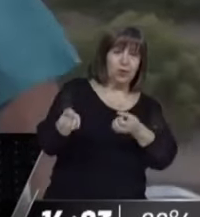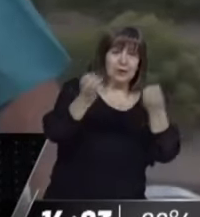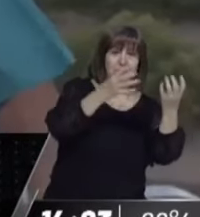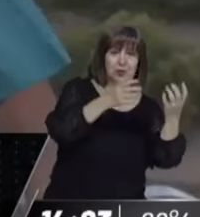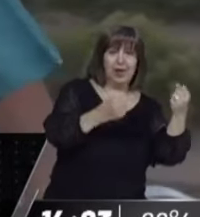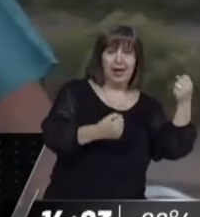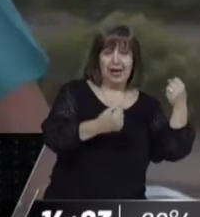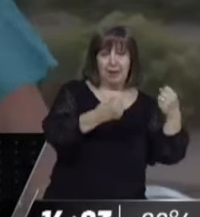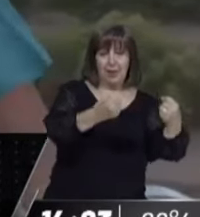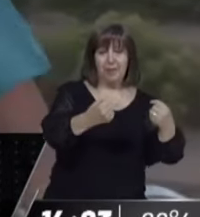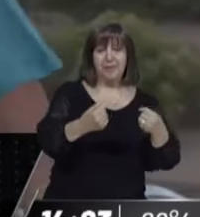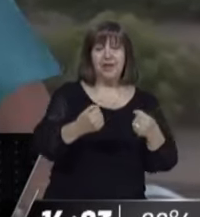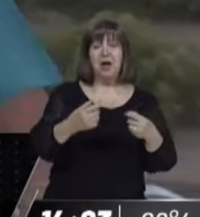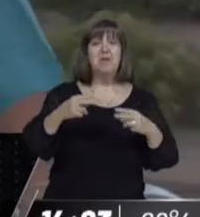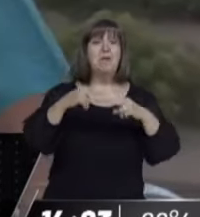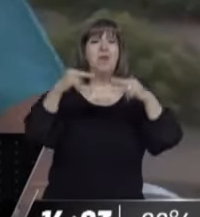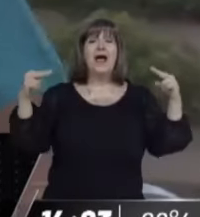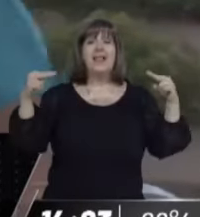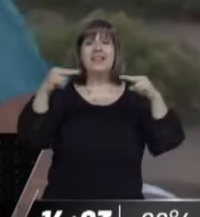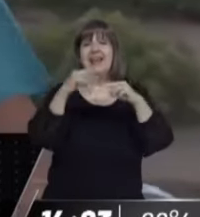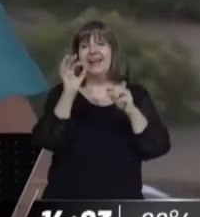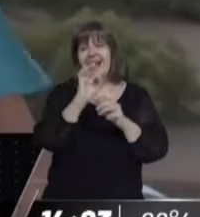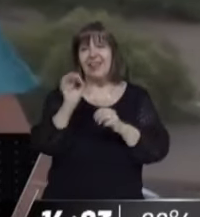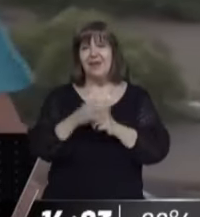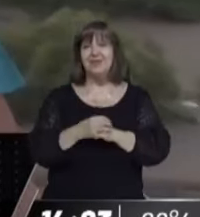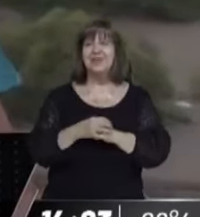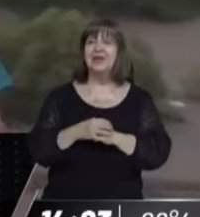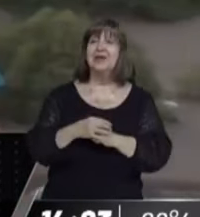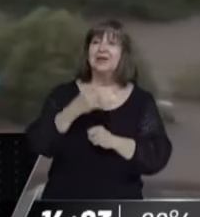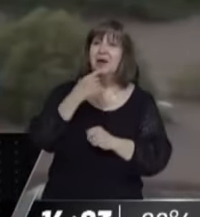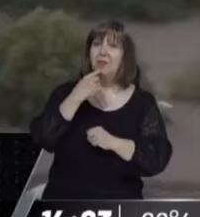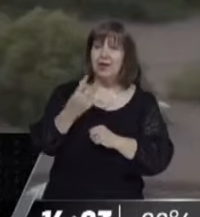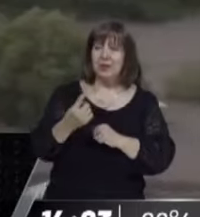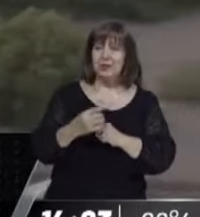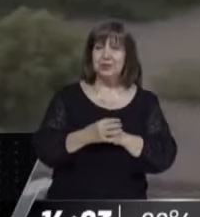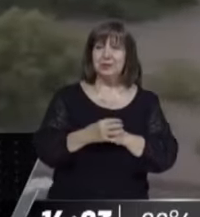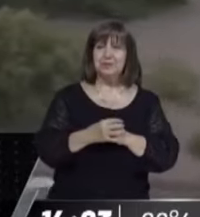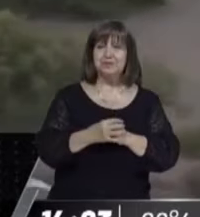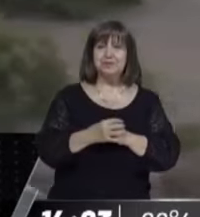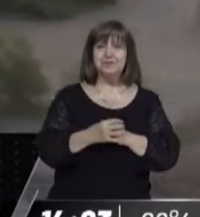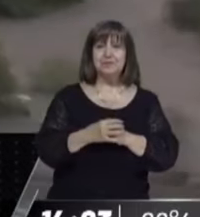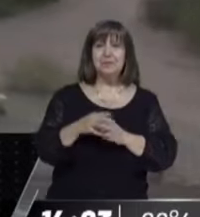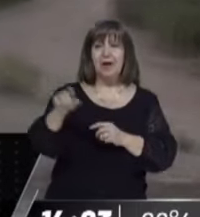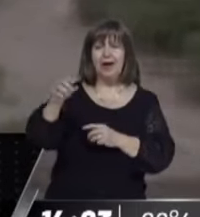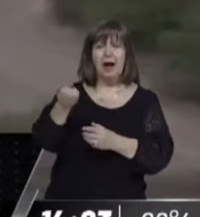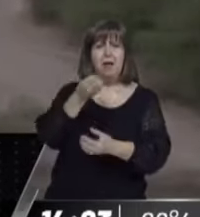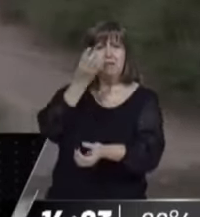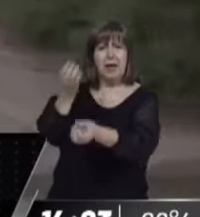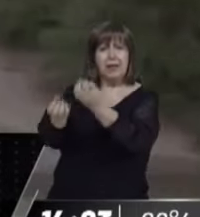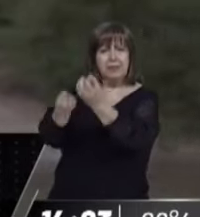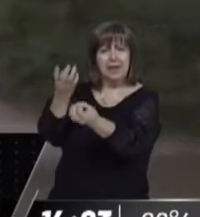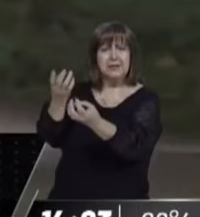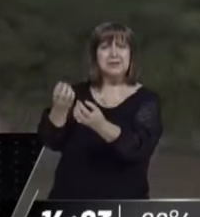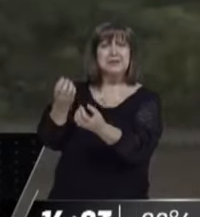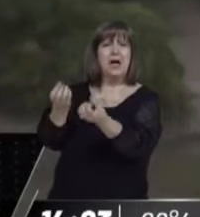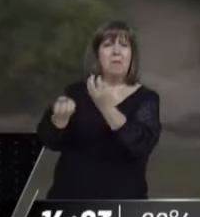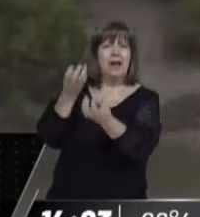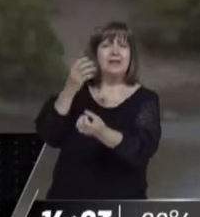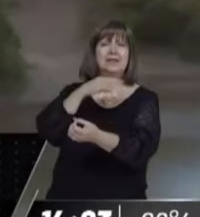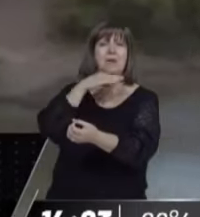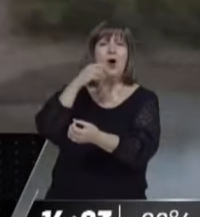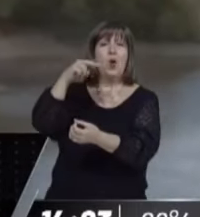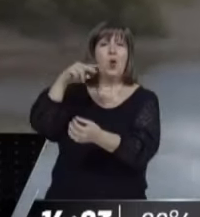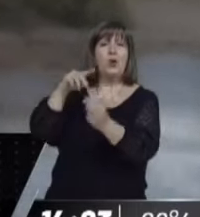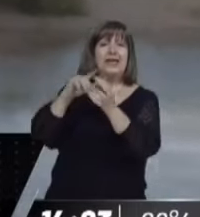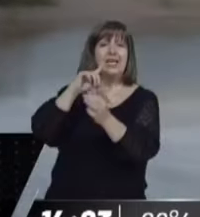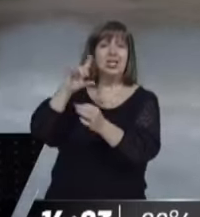En aquella no había puente, nada. Claro. Te quería preguntar eso, bueno, que recién nos contaba del Junquillo que crece acá al lado del río. ¿Y qué hacen